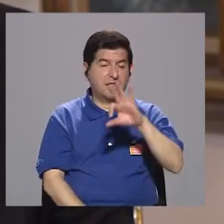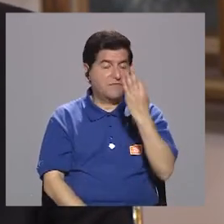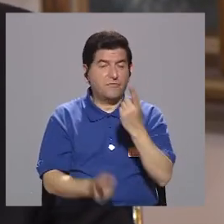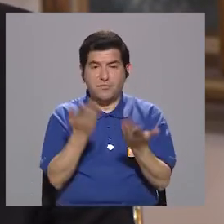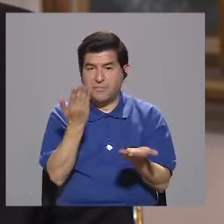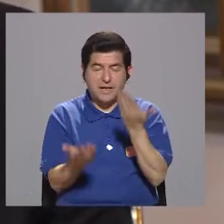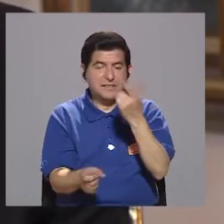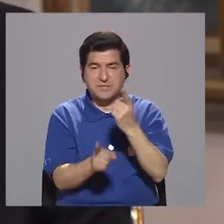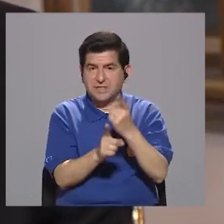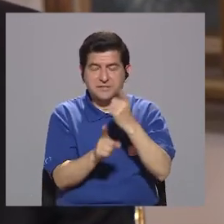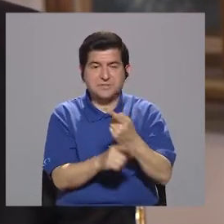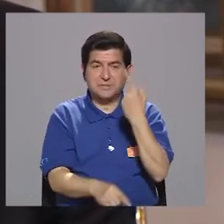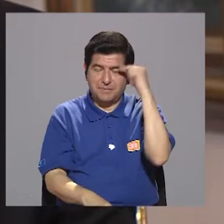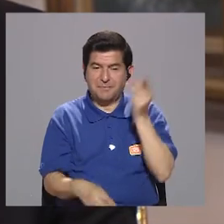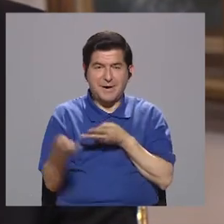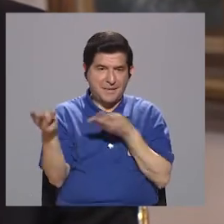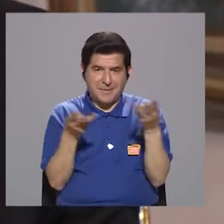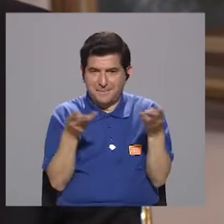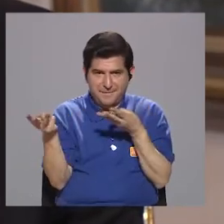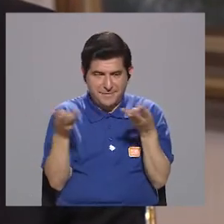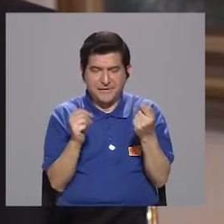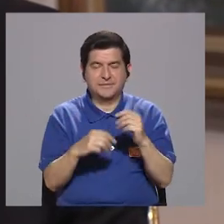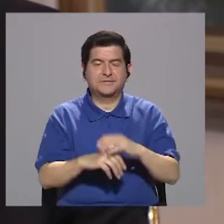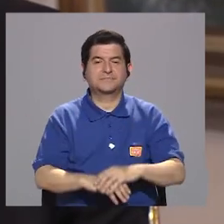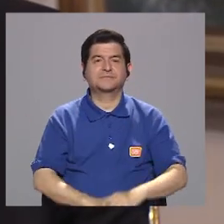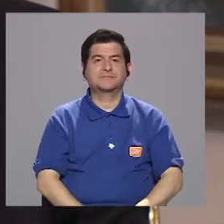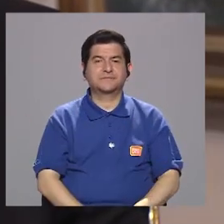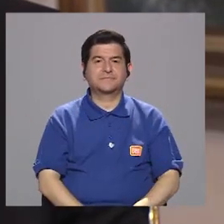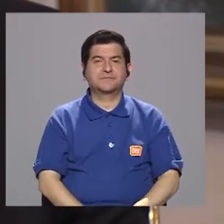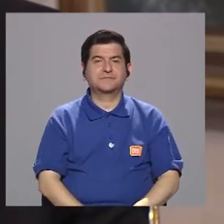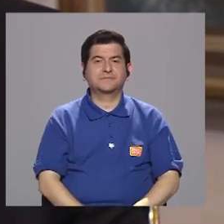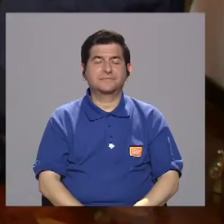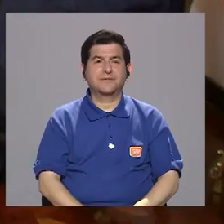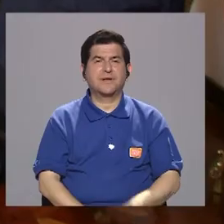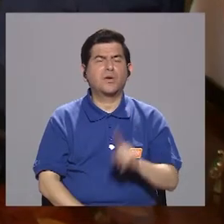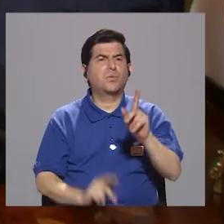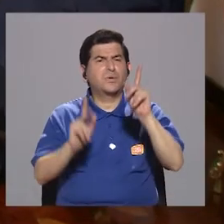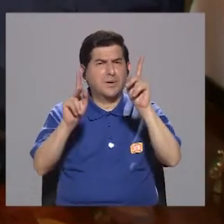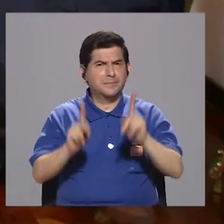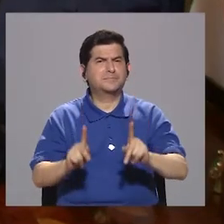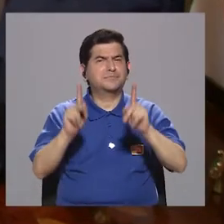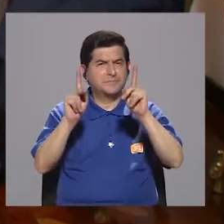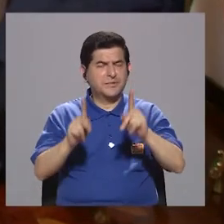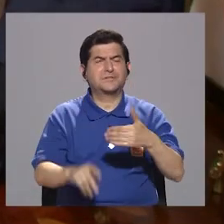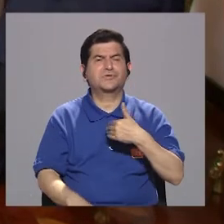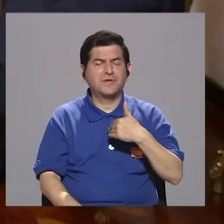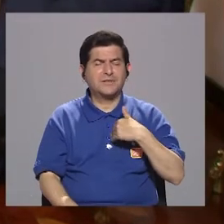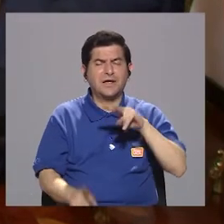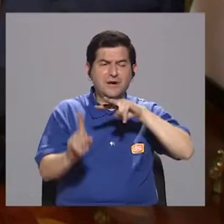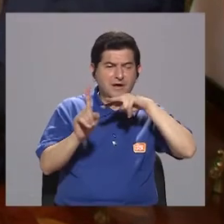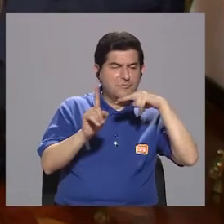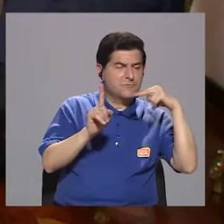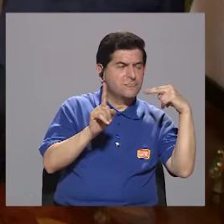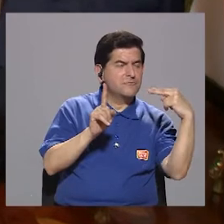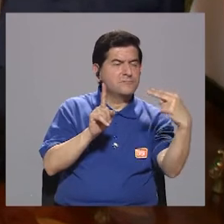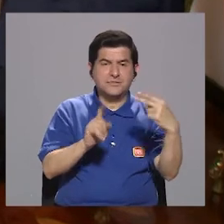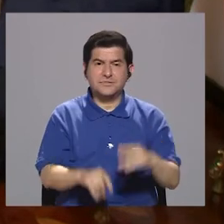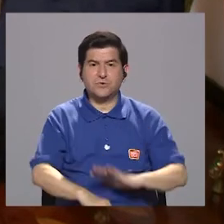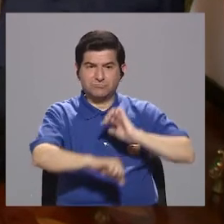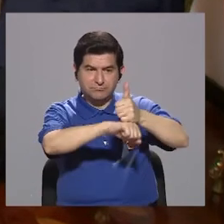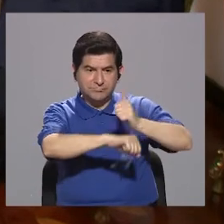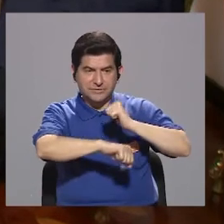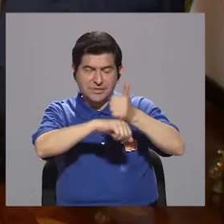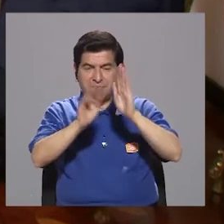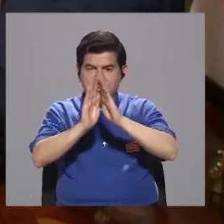inadecuadamente para convertirla en una mercancía. Sí, en realidad fue una persona que tuvo una visión lo suficiente para